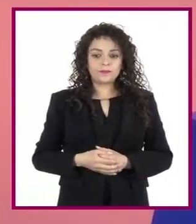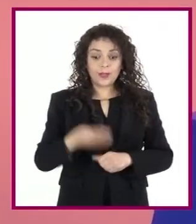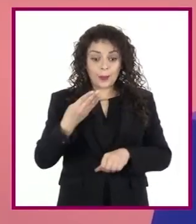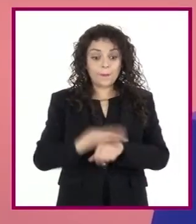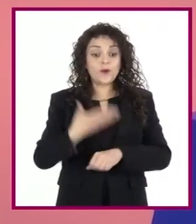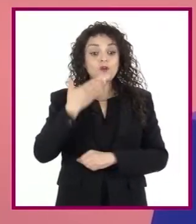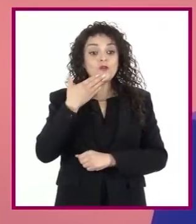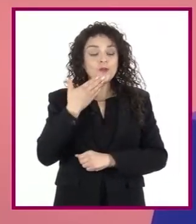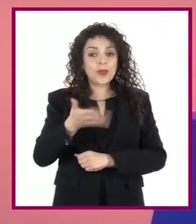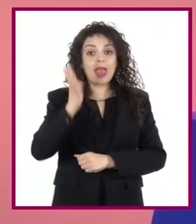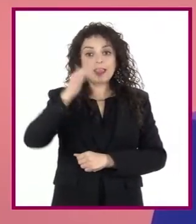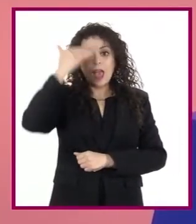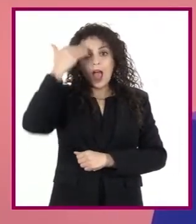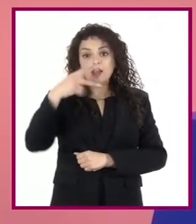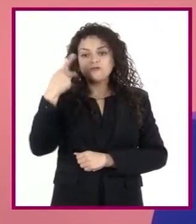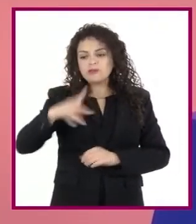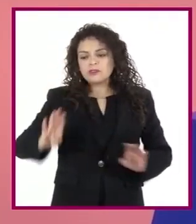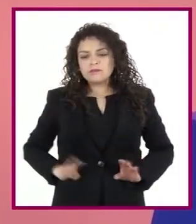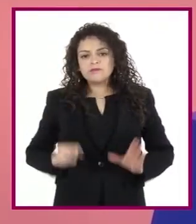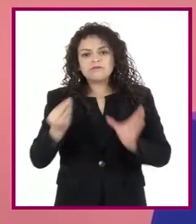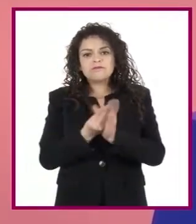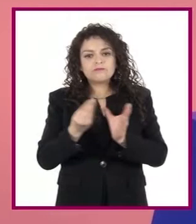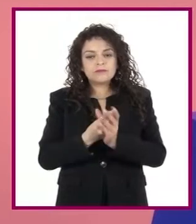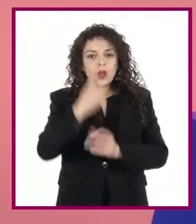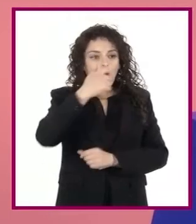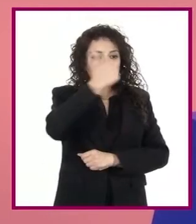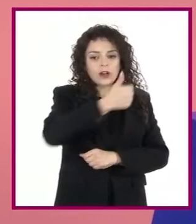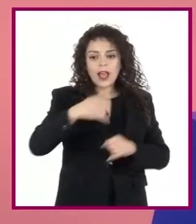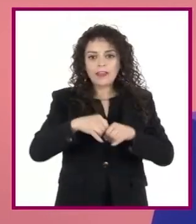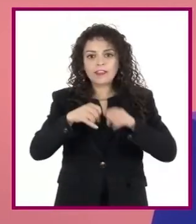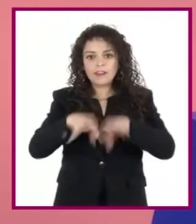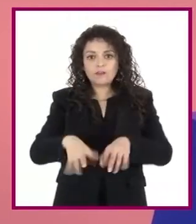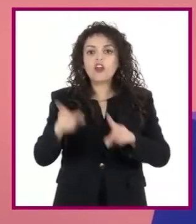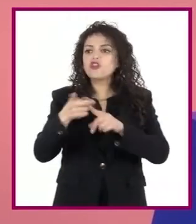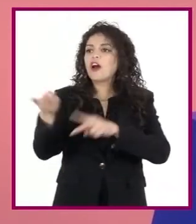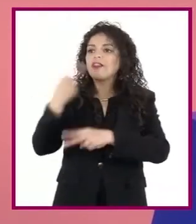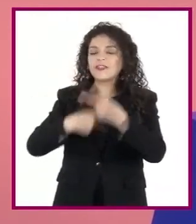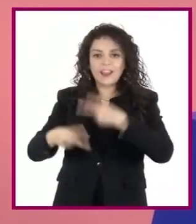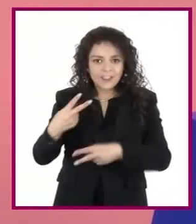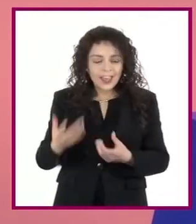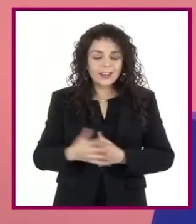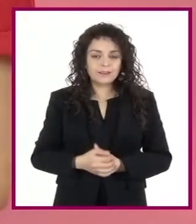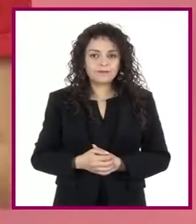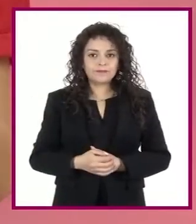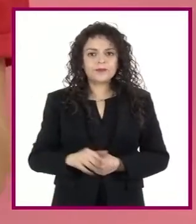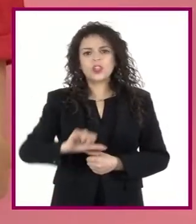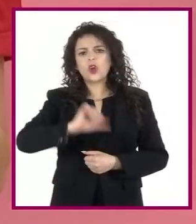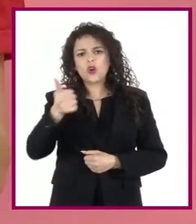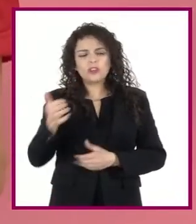ya sabemos qué tipo de fuente es cada una de la información que tenemos. ¿Cuál es el siguiente paso?